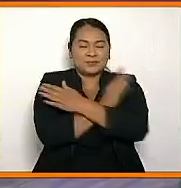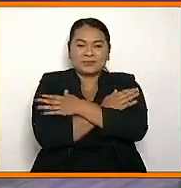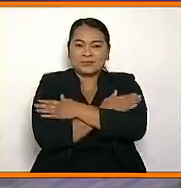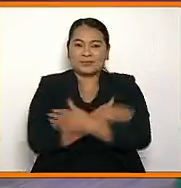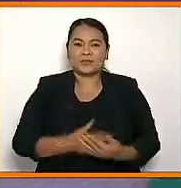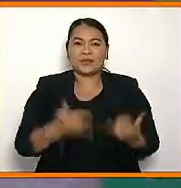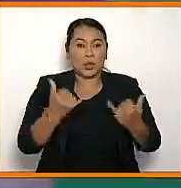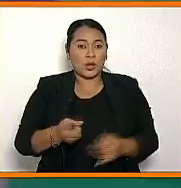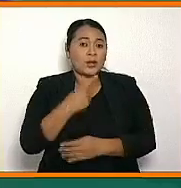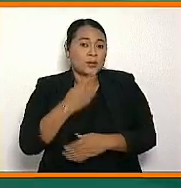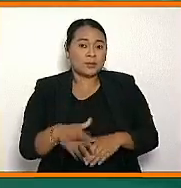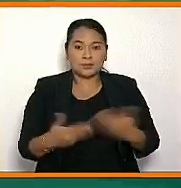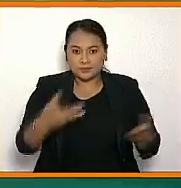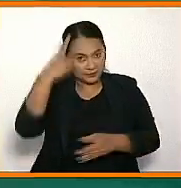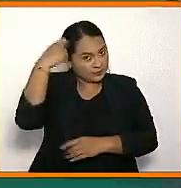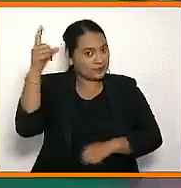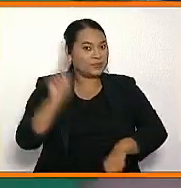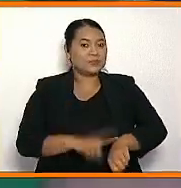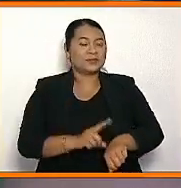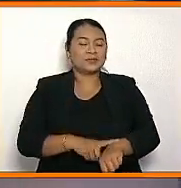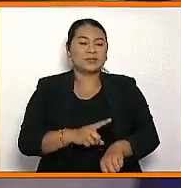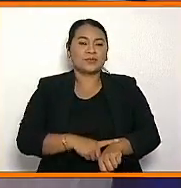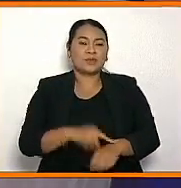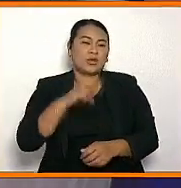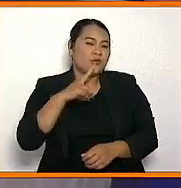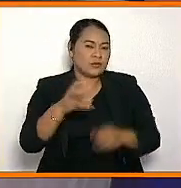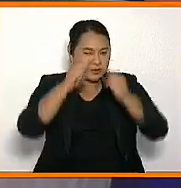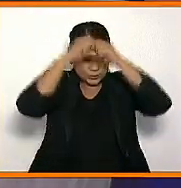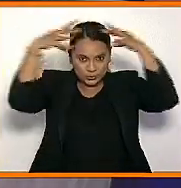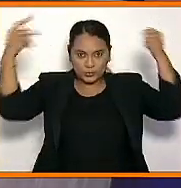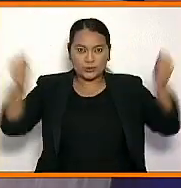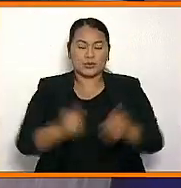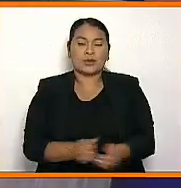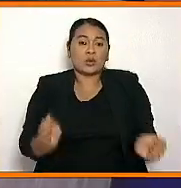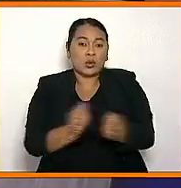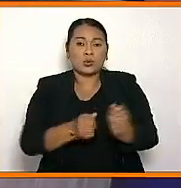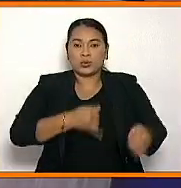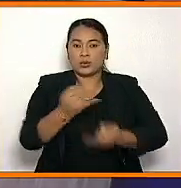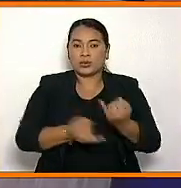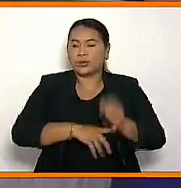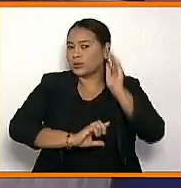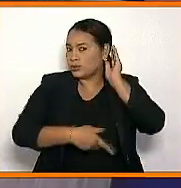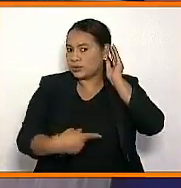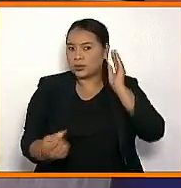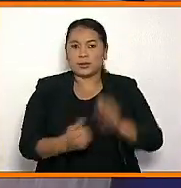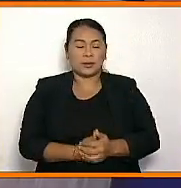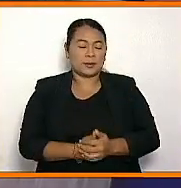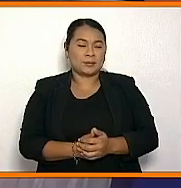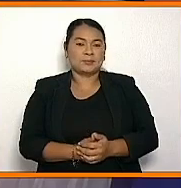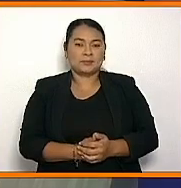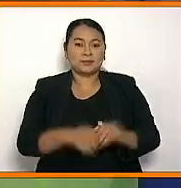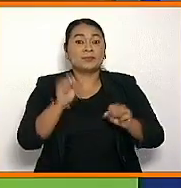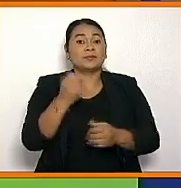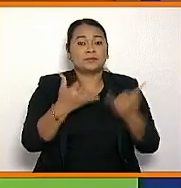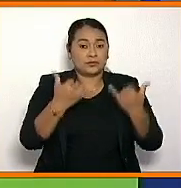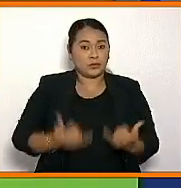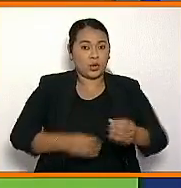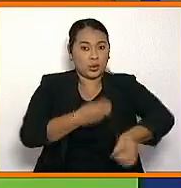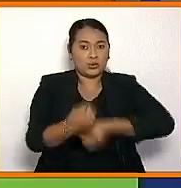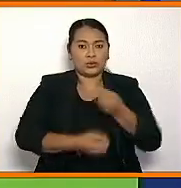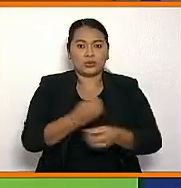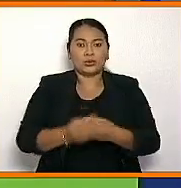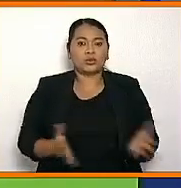Ahora dime tú qué soñaste porque es momento de hacerlo una realidad en diario, el momento que más esperamos. Ahora sí vamos a